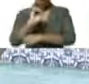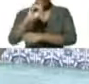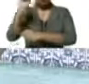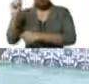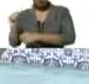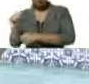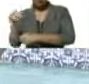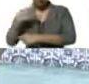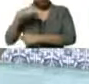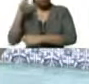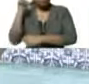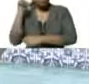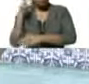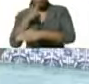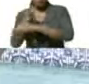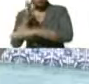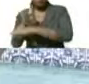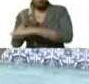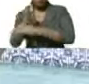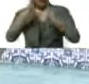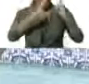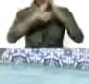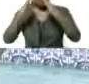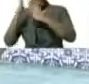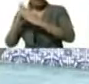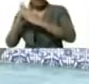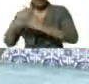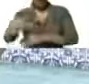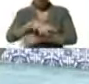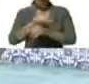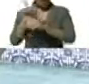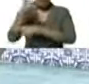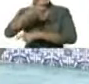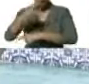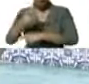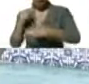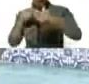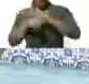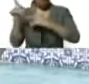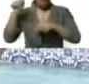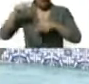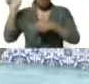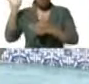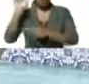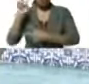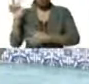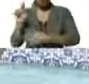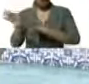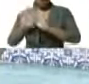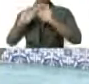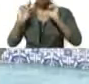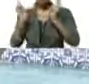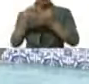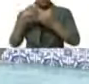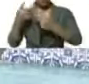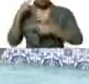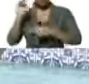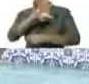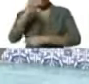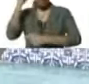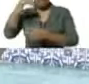donde estamos yendo en el casa por casa. Ya todas estas personas que ingresaron a Venezuela, un universo aproximado de